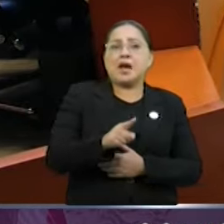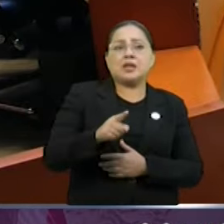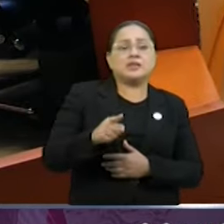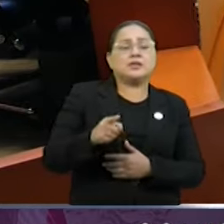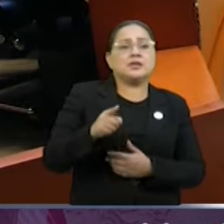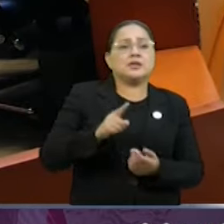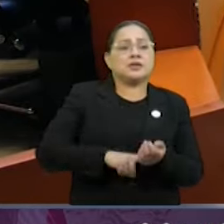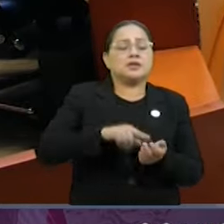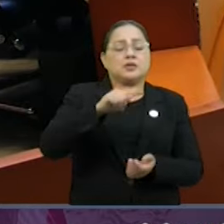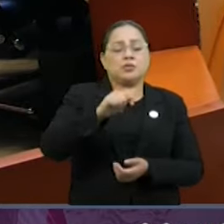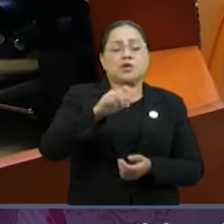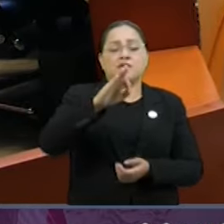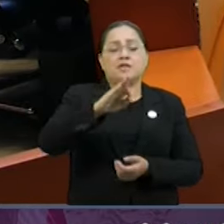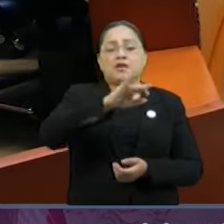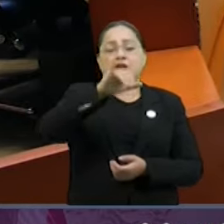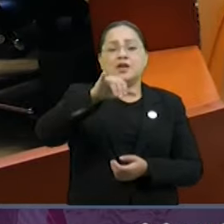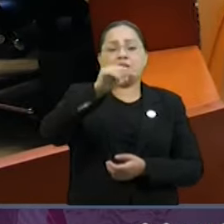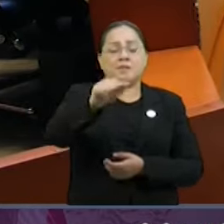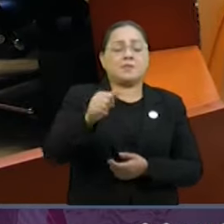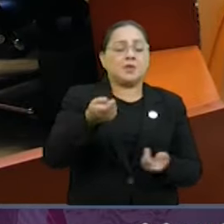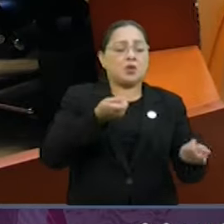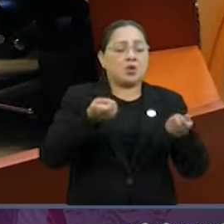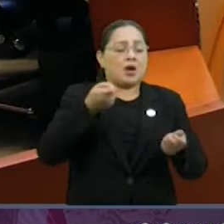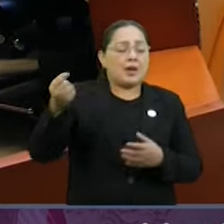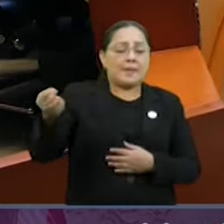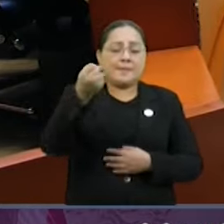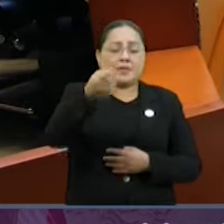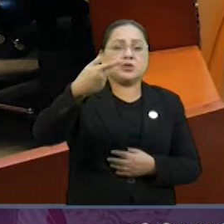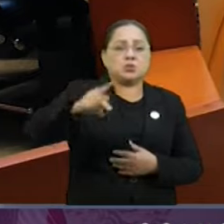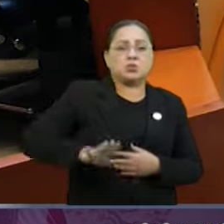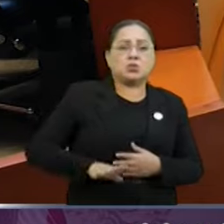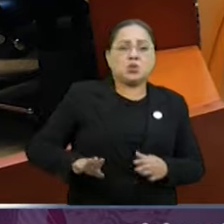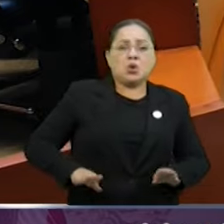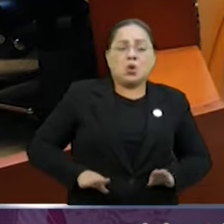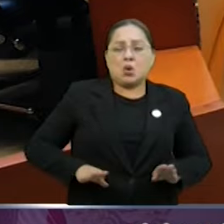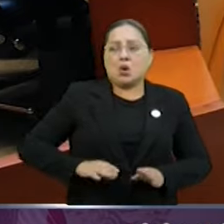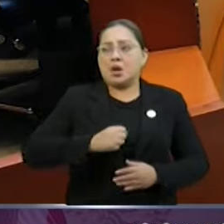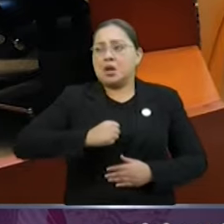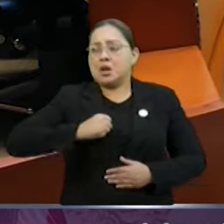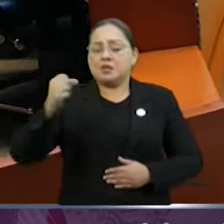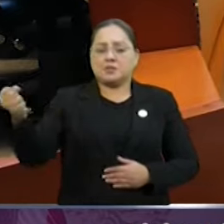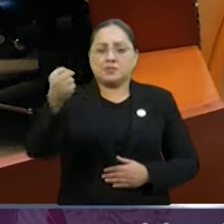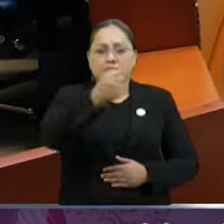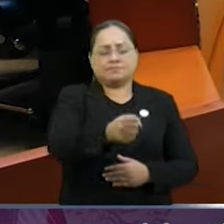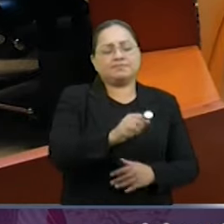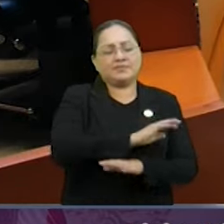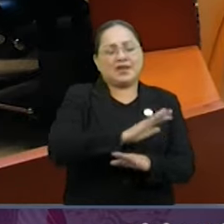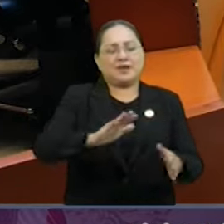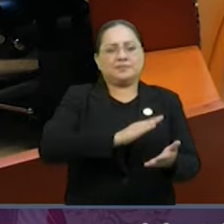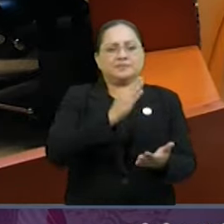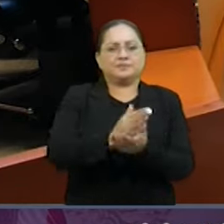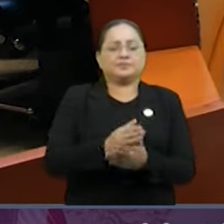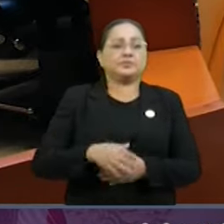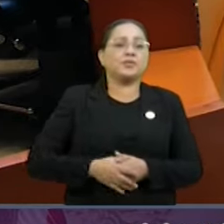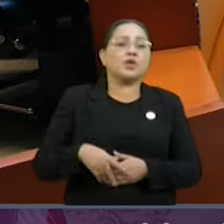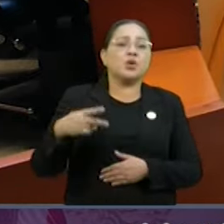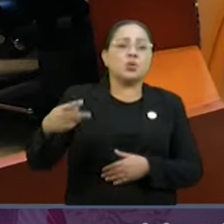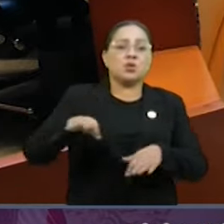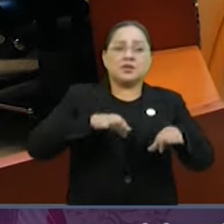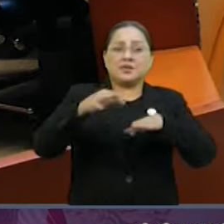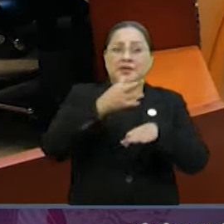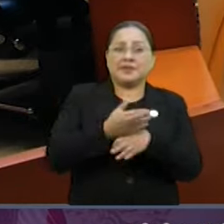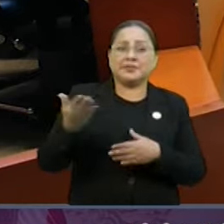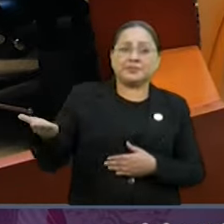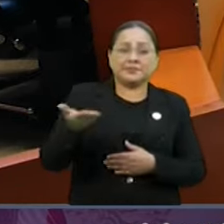Tribunal Federal de Justicia Administrativa a sus cuates. Se acabaron esos tiempos en que ponían a sus operadores,